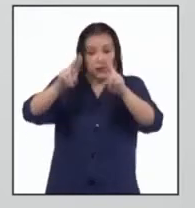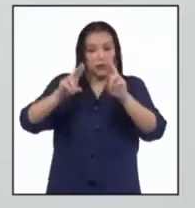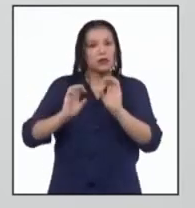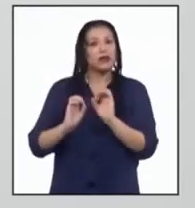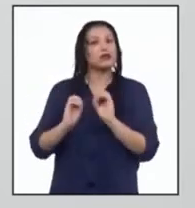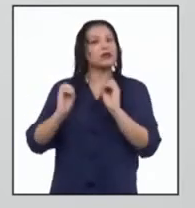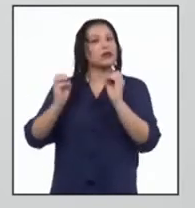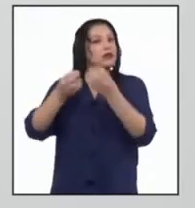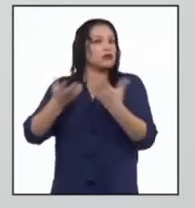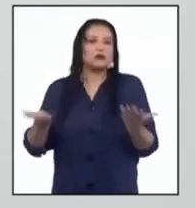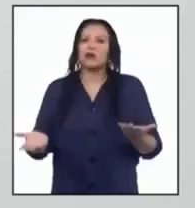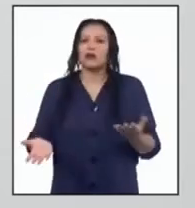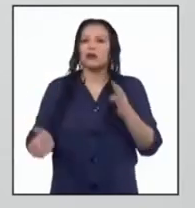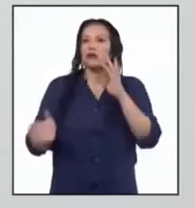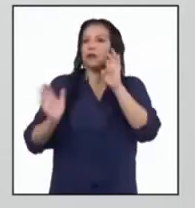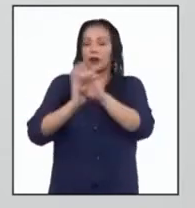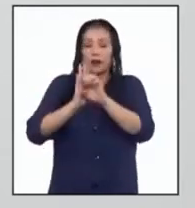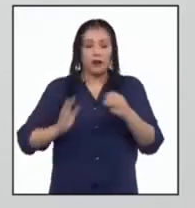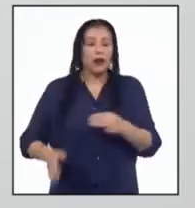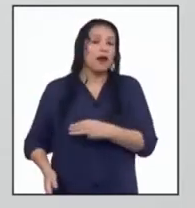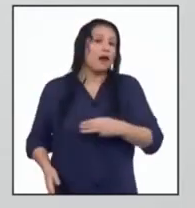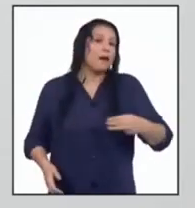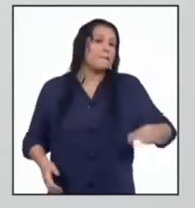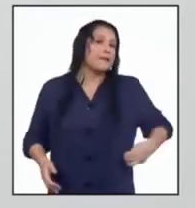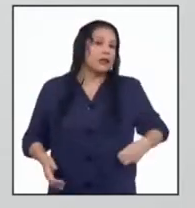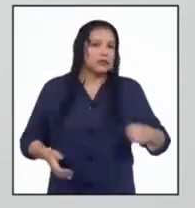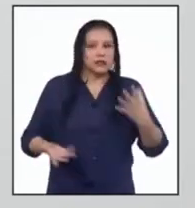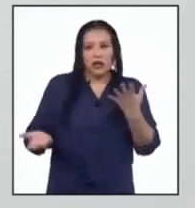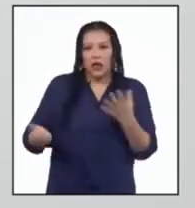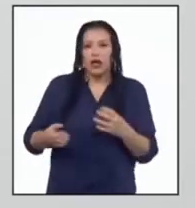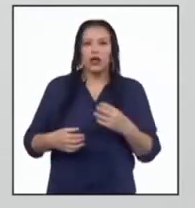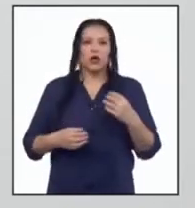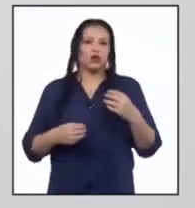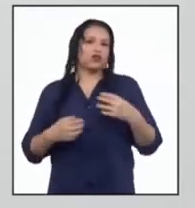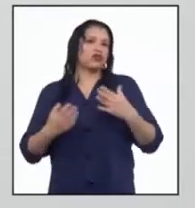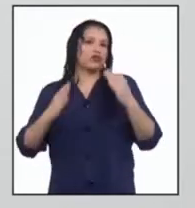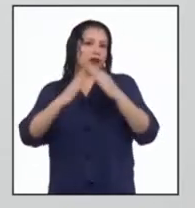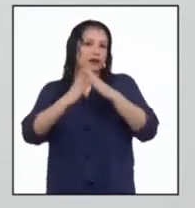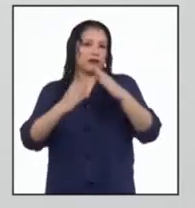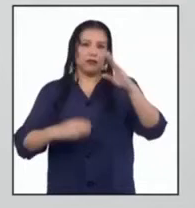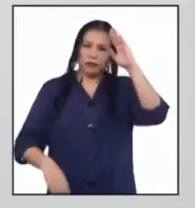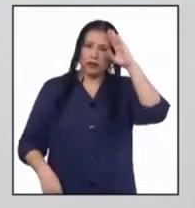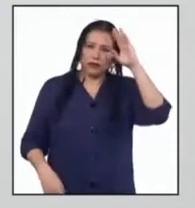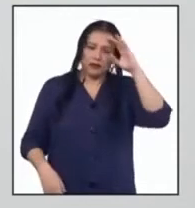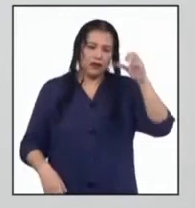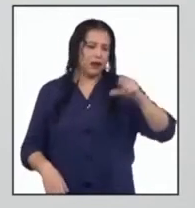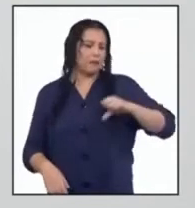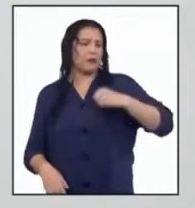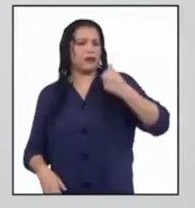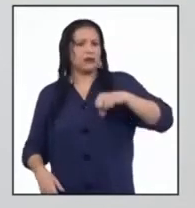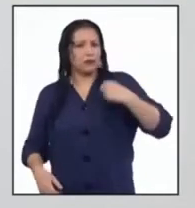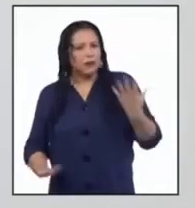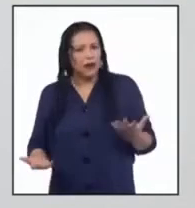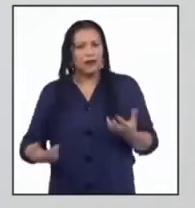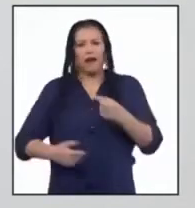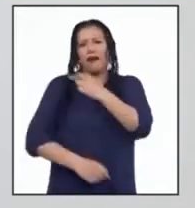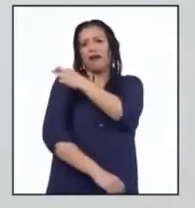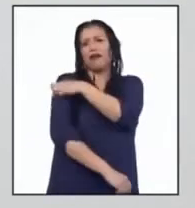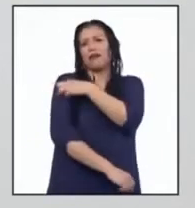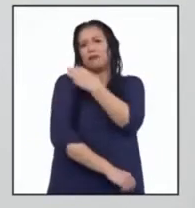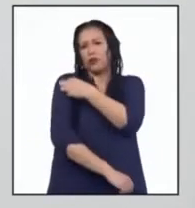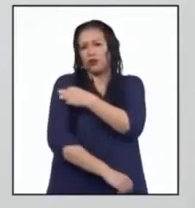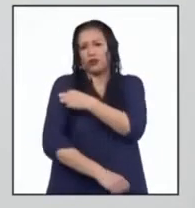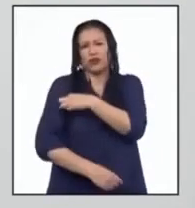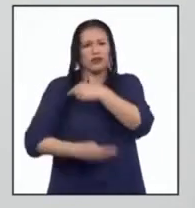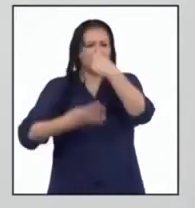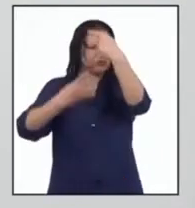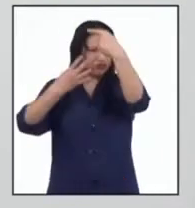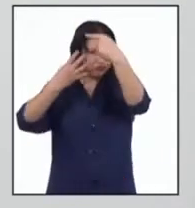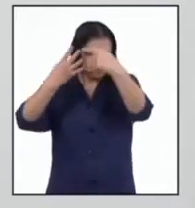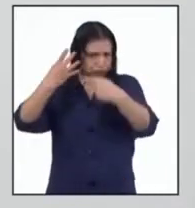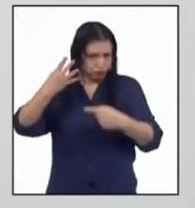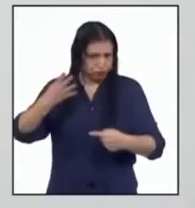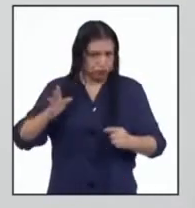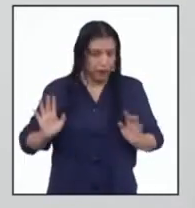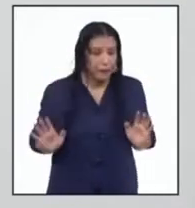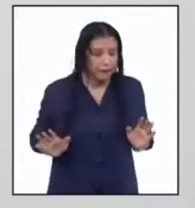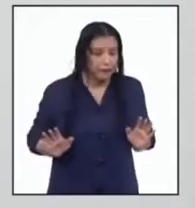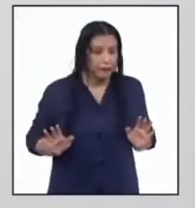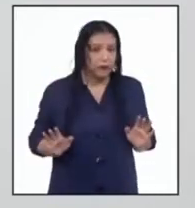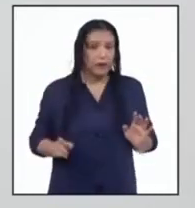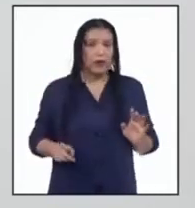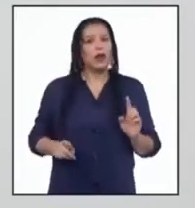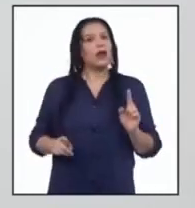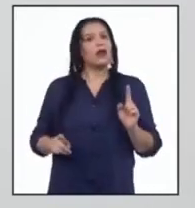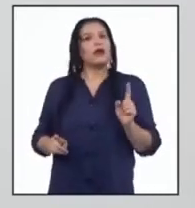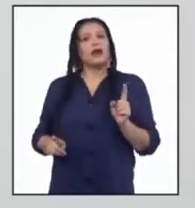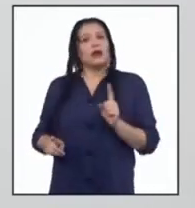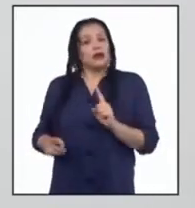como los ministerios, comisarías, municipios, postas médicas y todas las demás. No